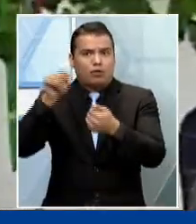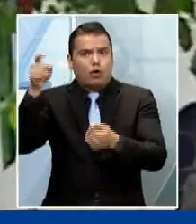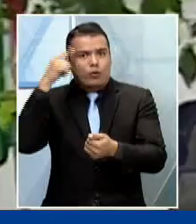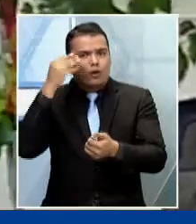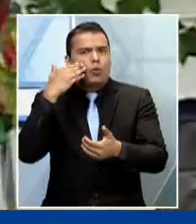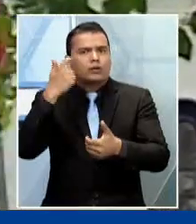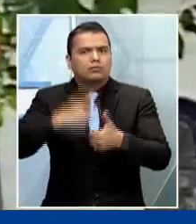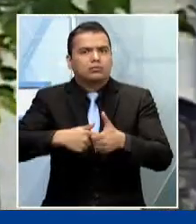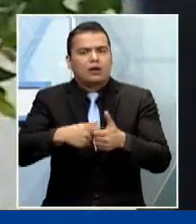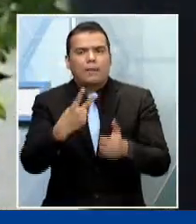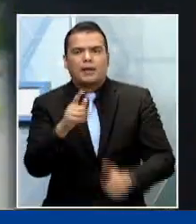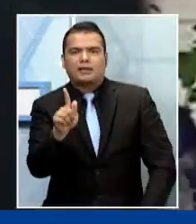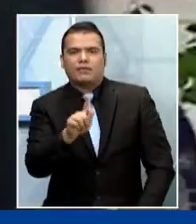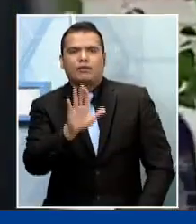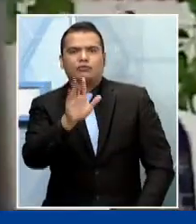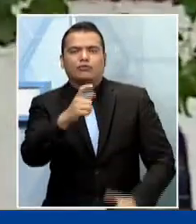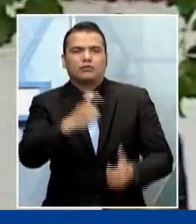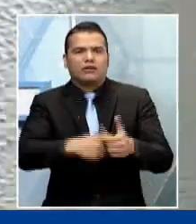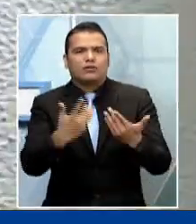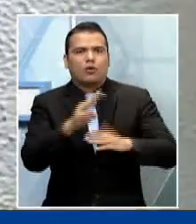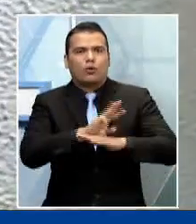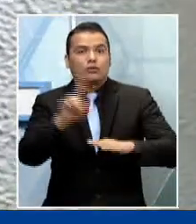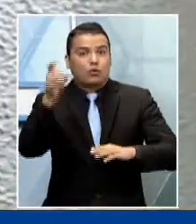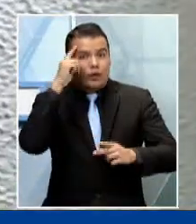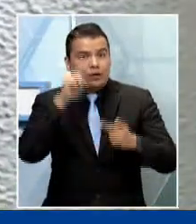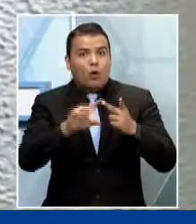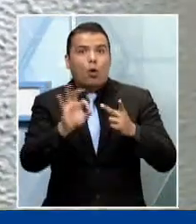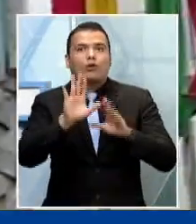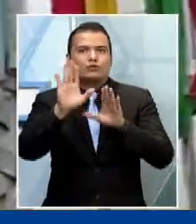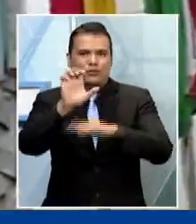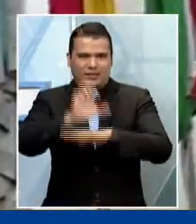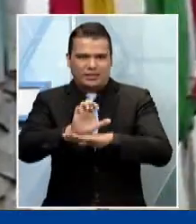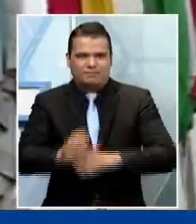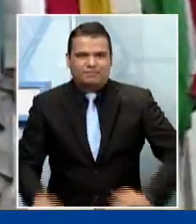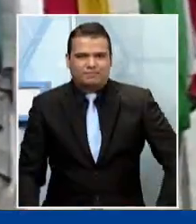de inscripción es el 20 de febrero en la página web de la Gobernación o de Infivalle.